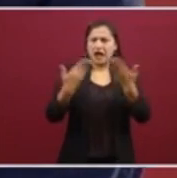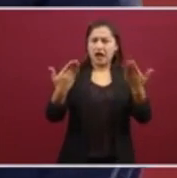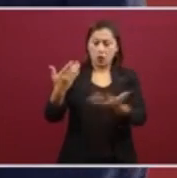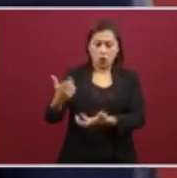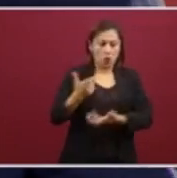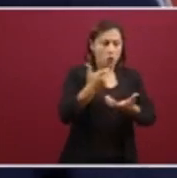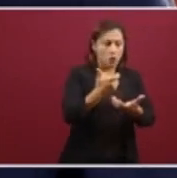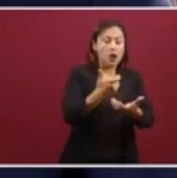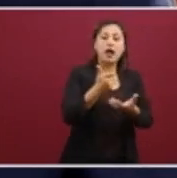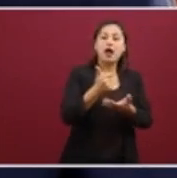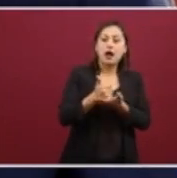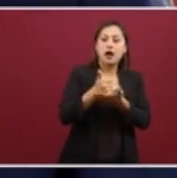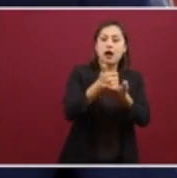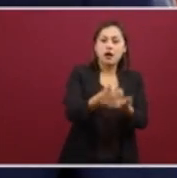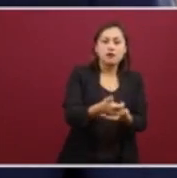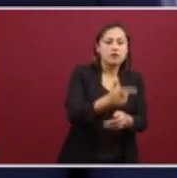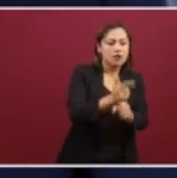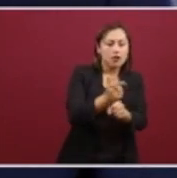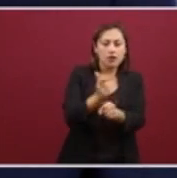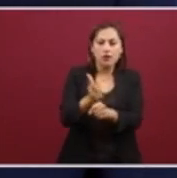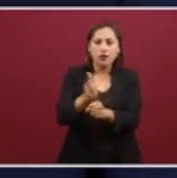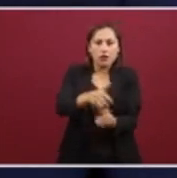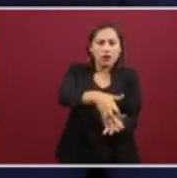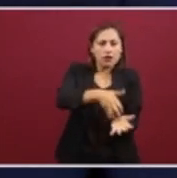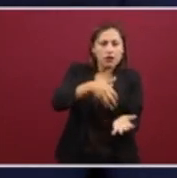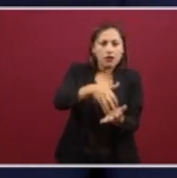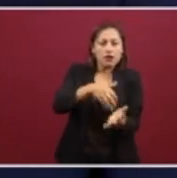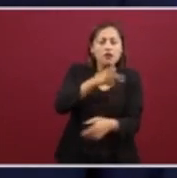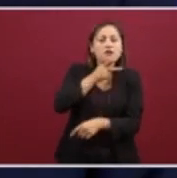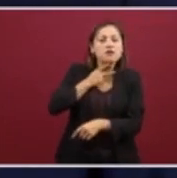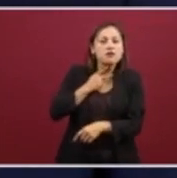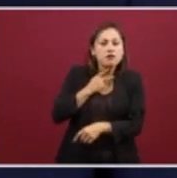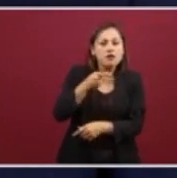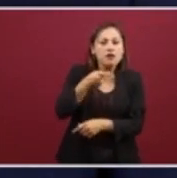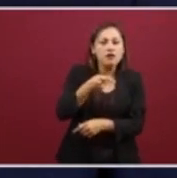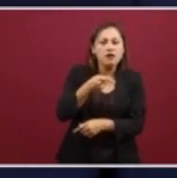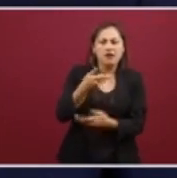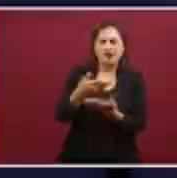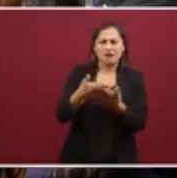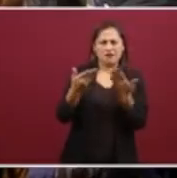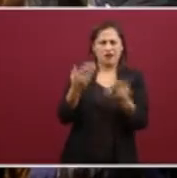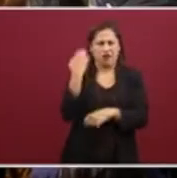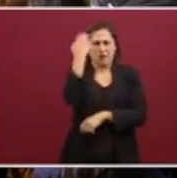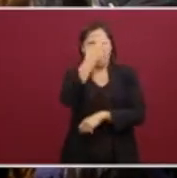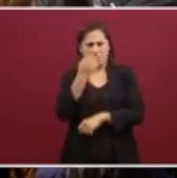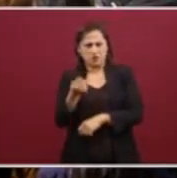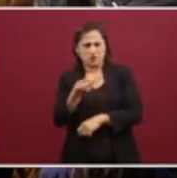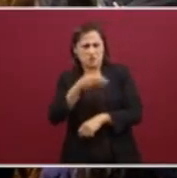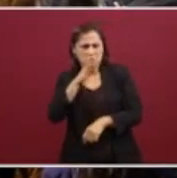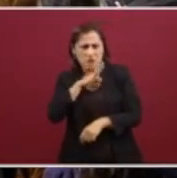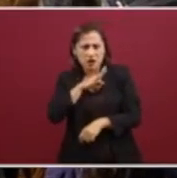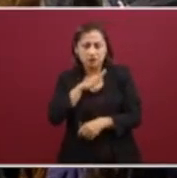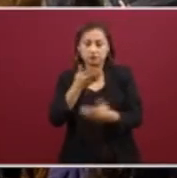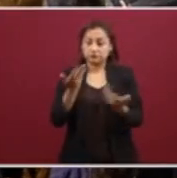califican mal a Pemex. Y así, otras cosas.